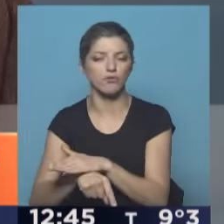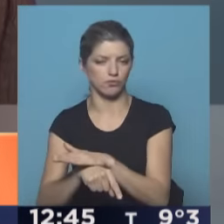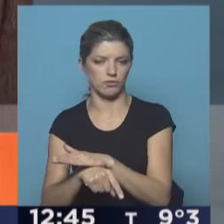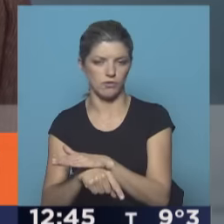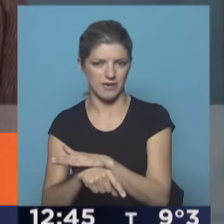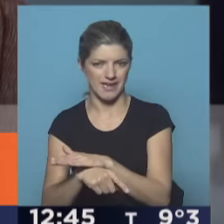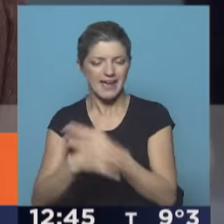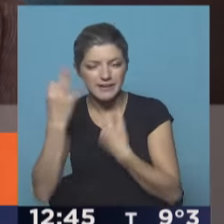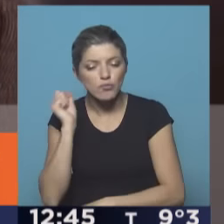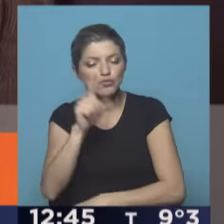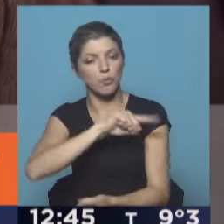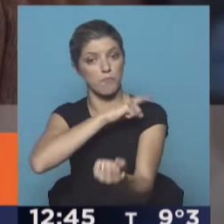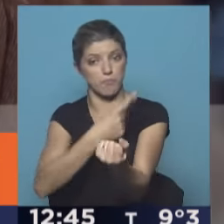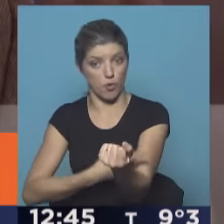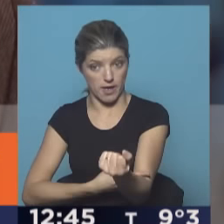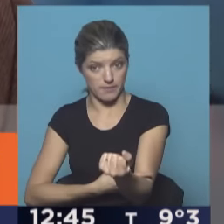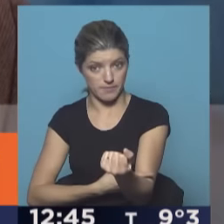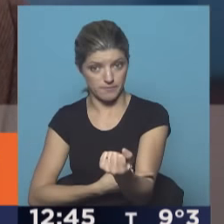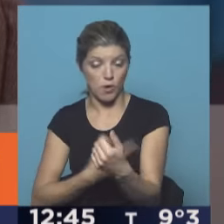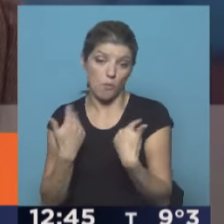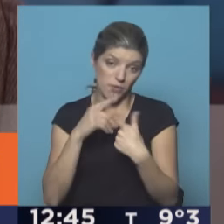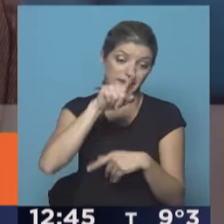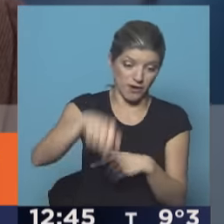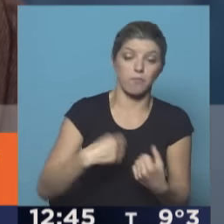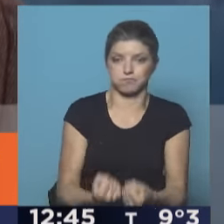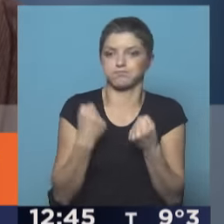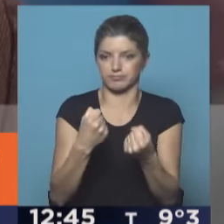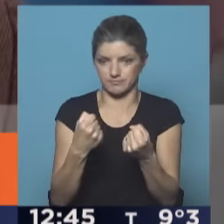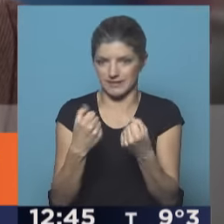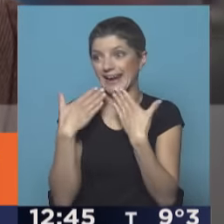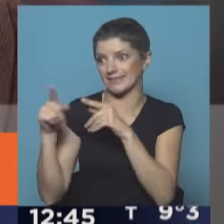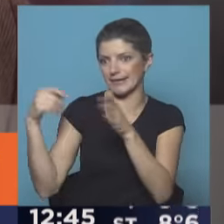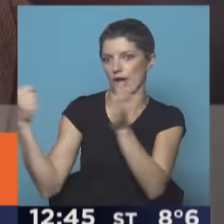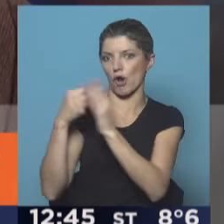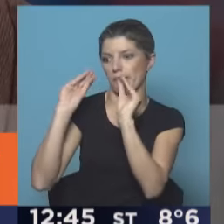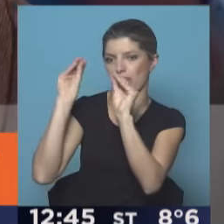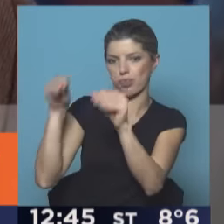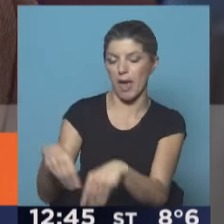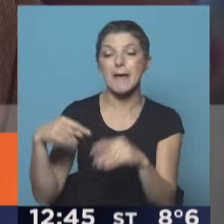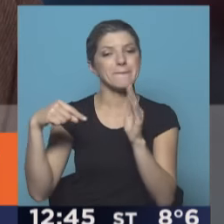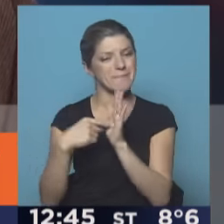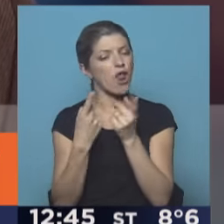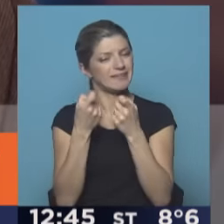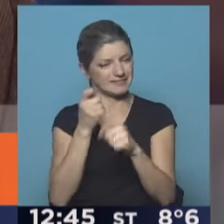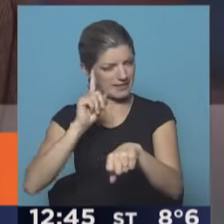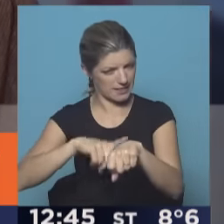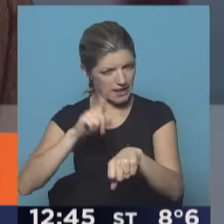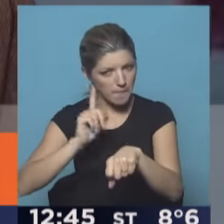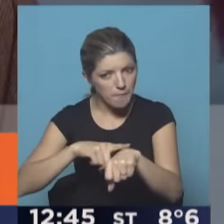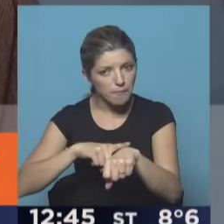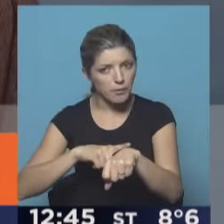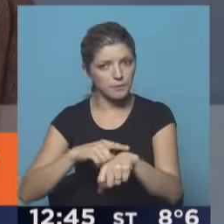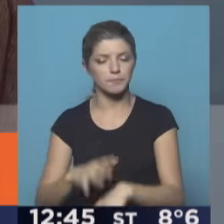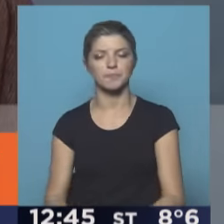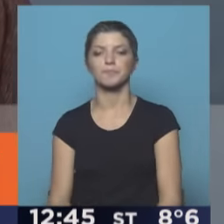poder en Turquía eso podría concretarlo probablemente Pero va a llevar tiempo Lo cierto es que digamos la